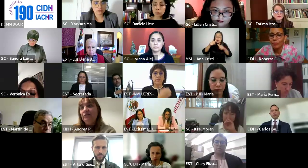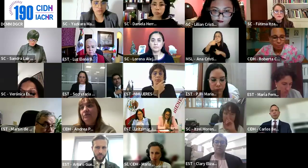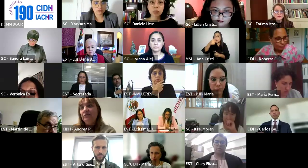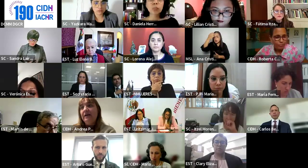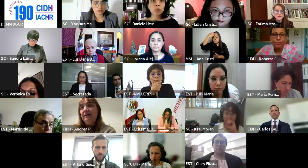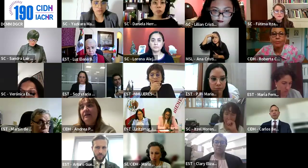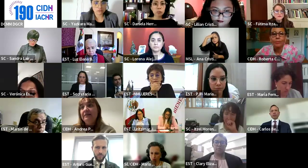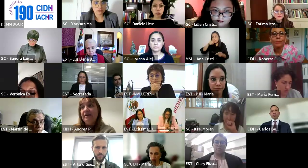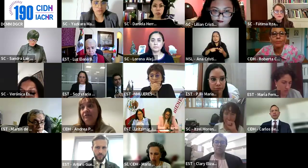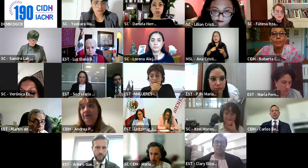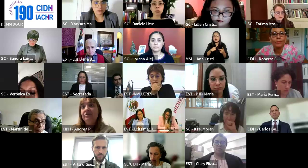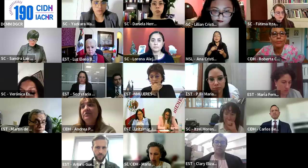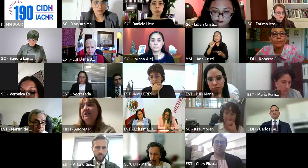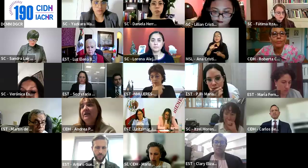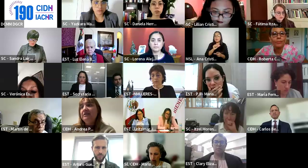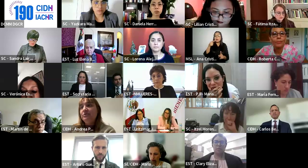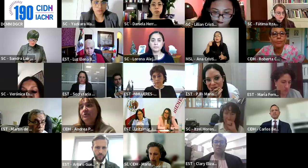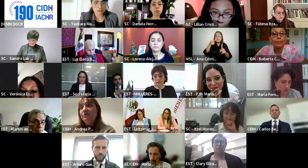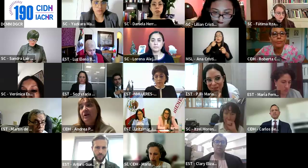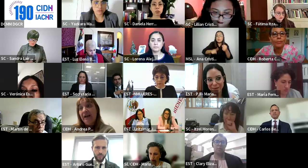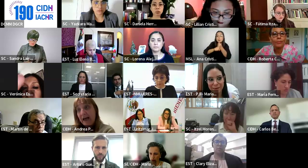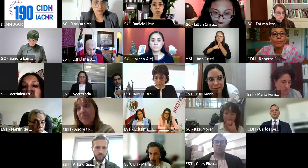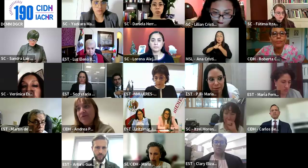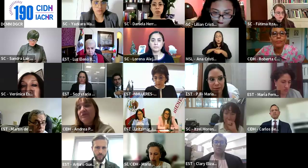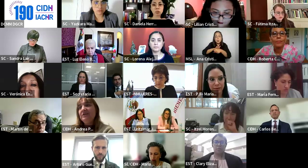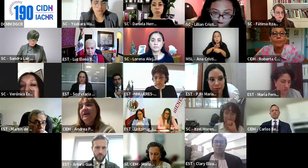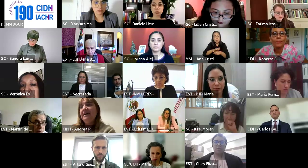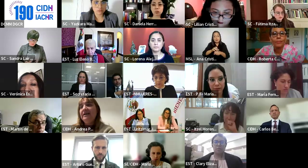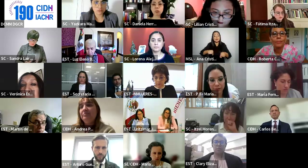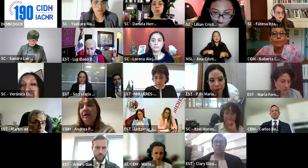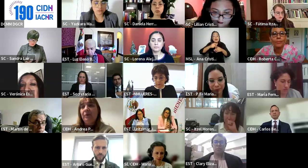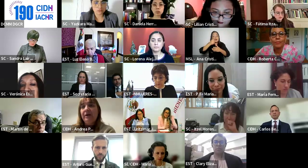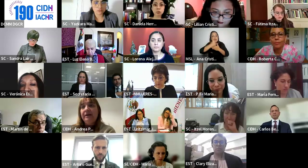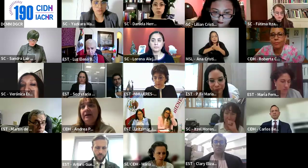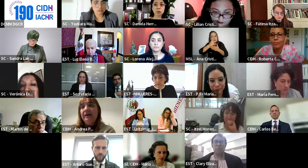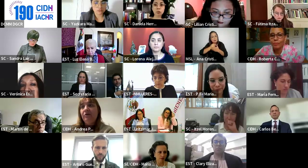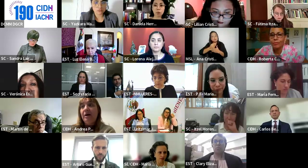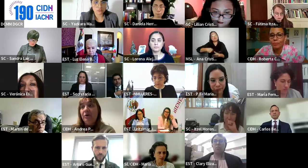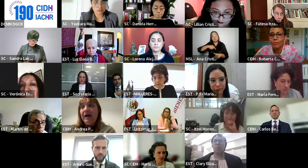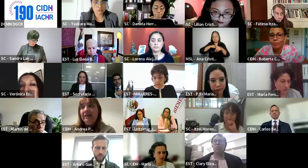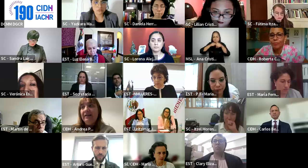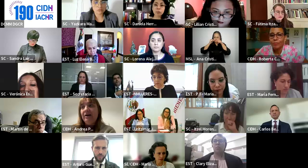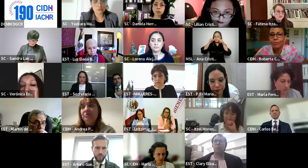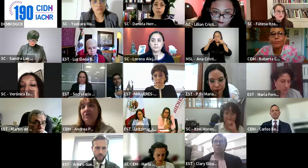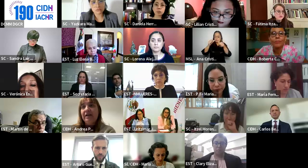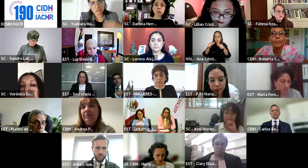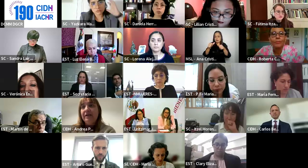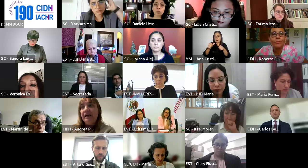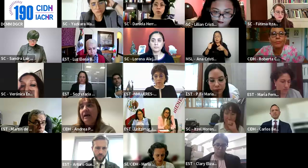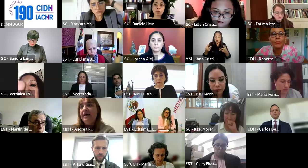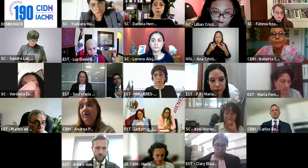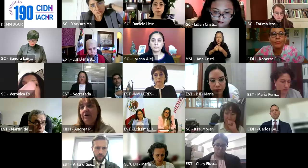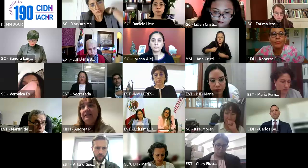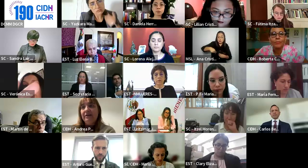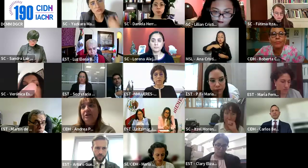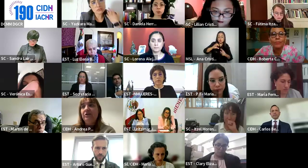y sus desafíos y sus reclamos. Y para poder colaborar desde la Comisión